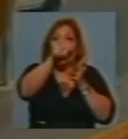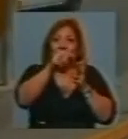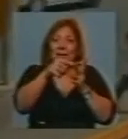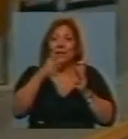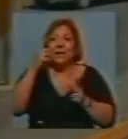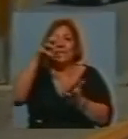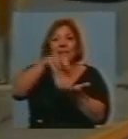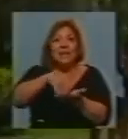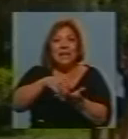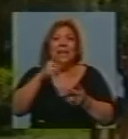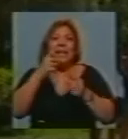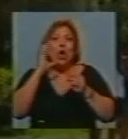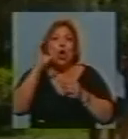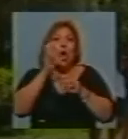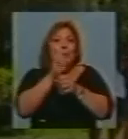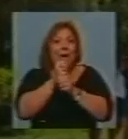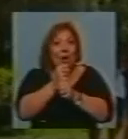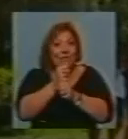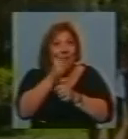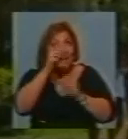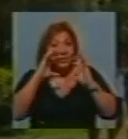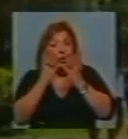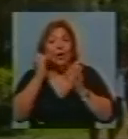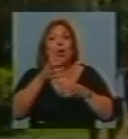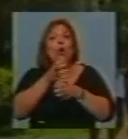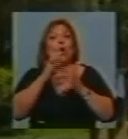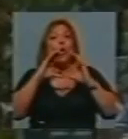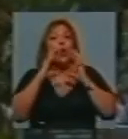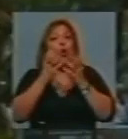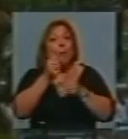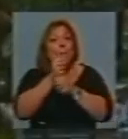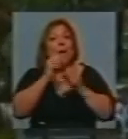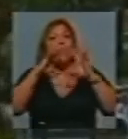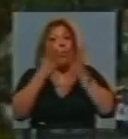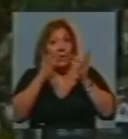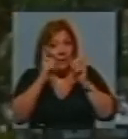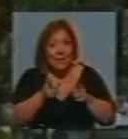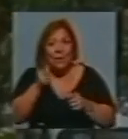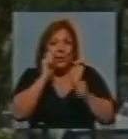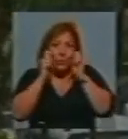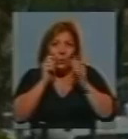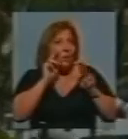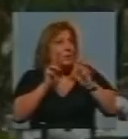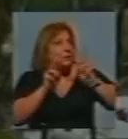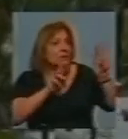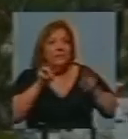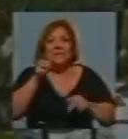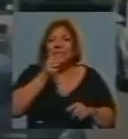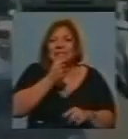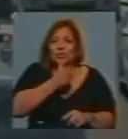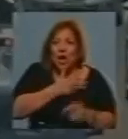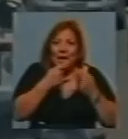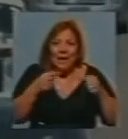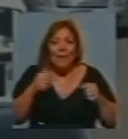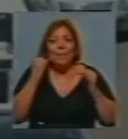sedes estrella de la Copa Confederaciones y de la Copa del Mundo. Pese a sus múltiples encantos turísticos e históricos, Salvador enfrenta